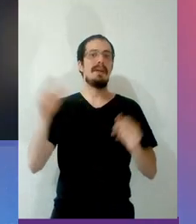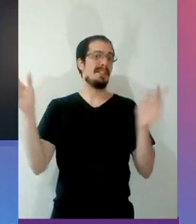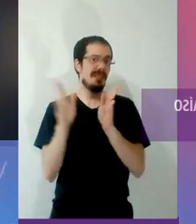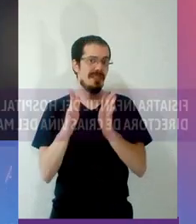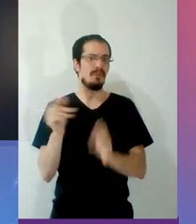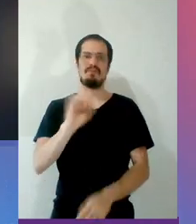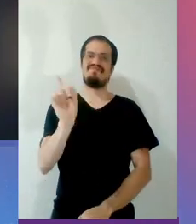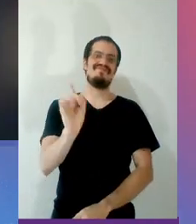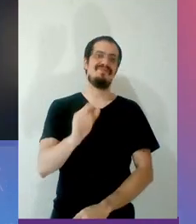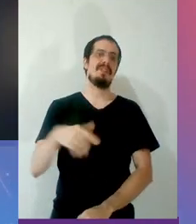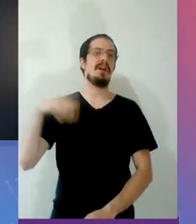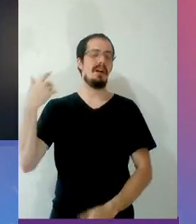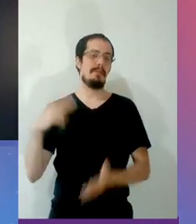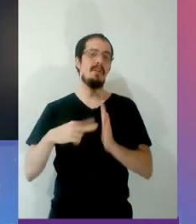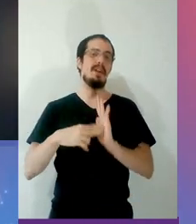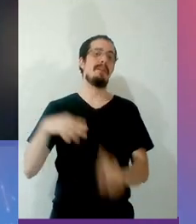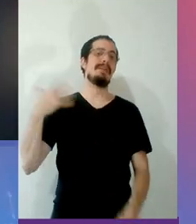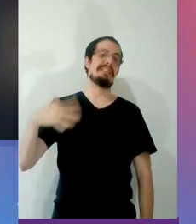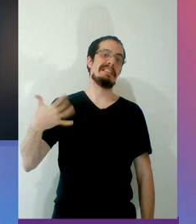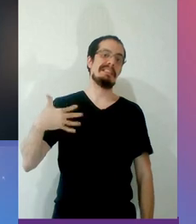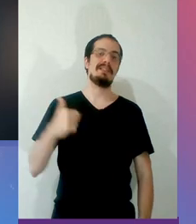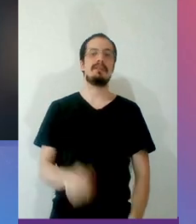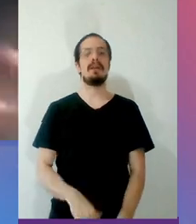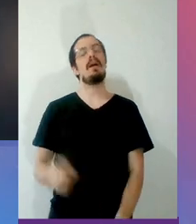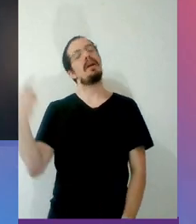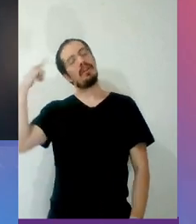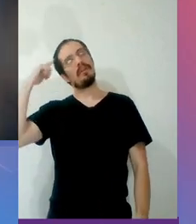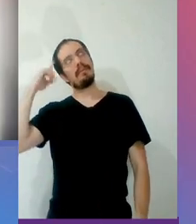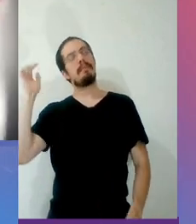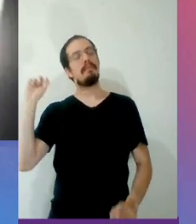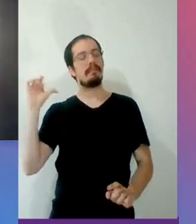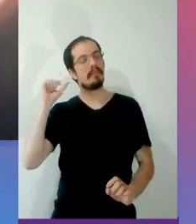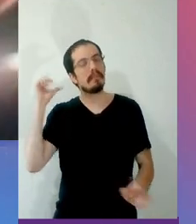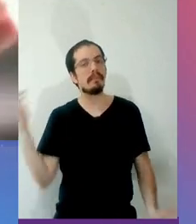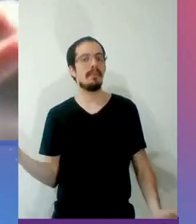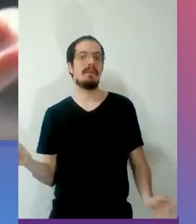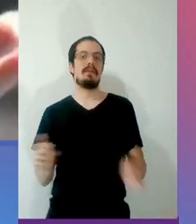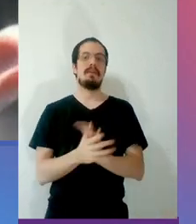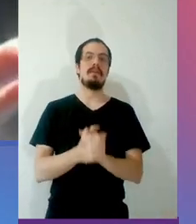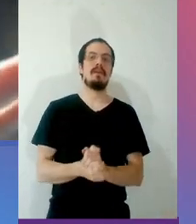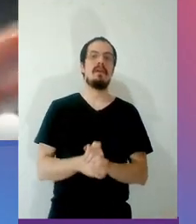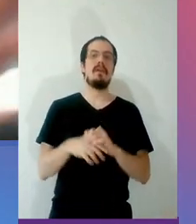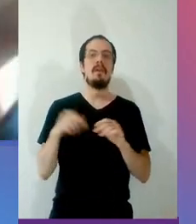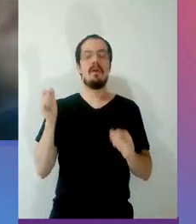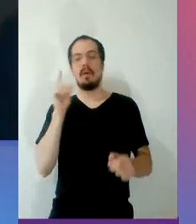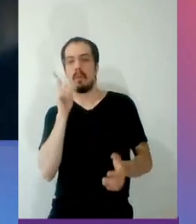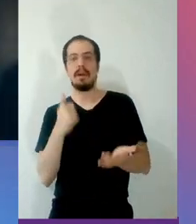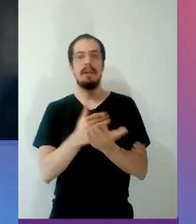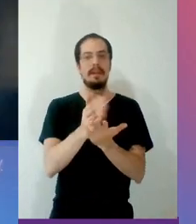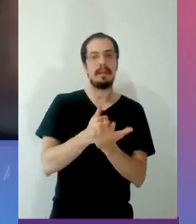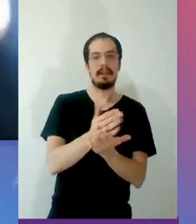Y en ese sentido, yo creo que dentro de las estrategias que hay que plantearla también como